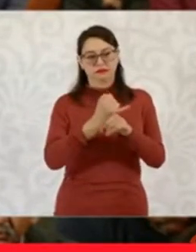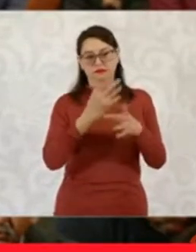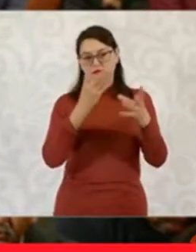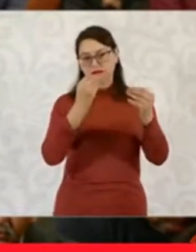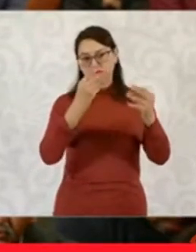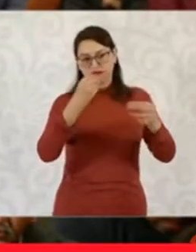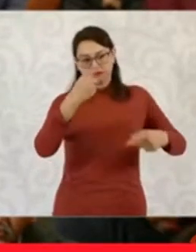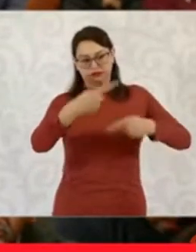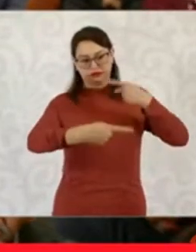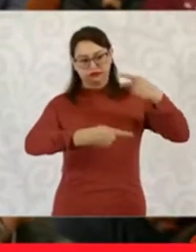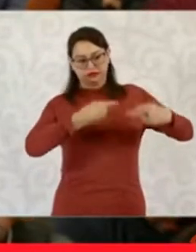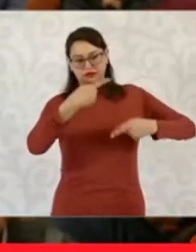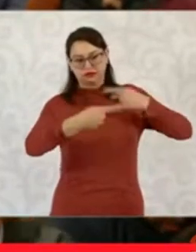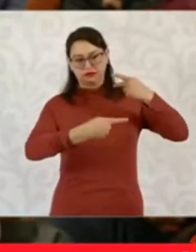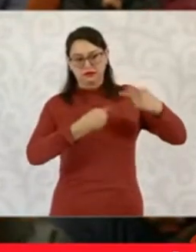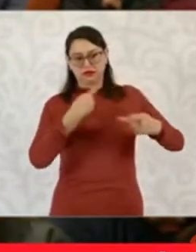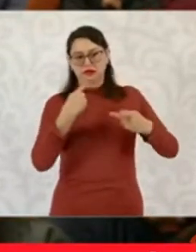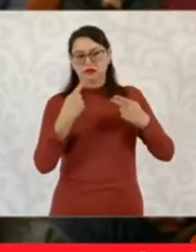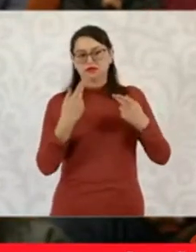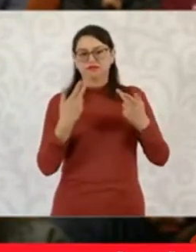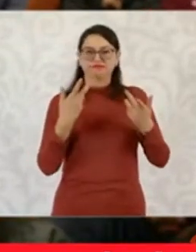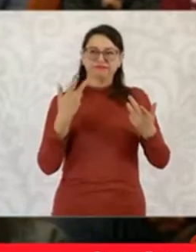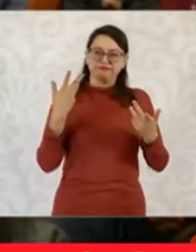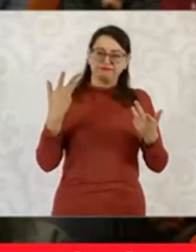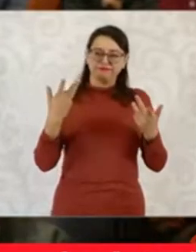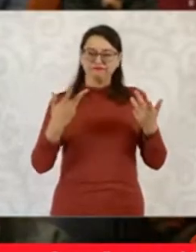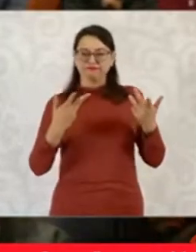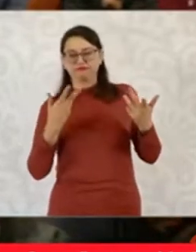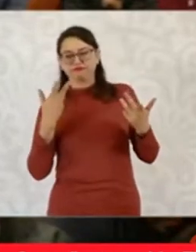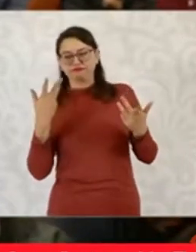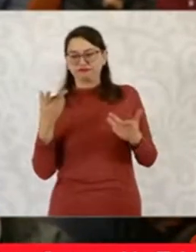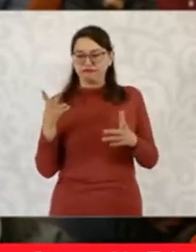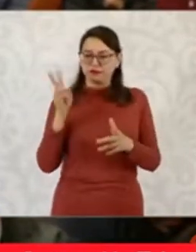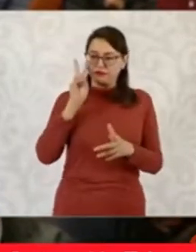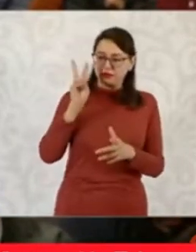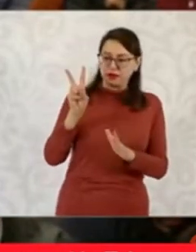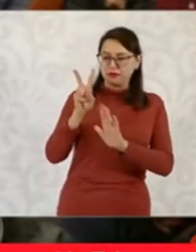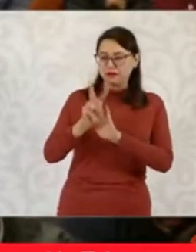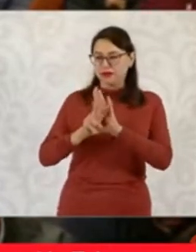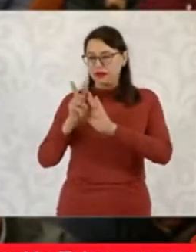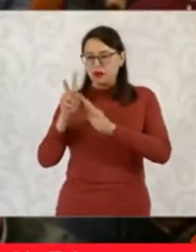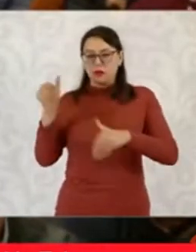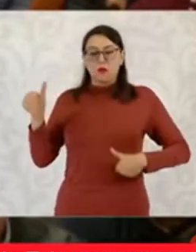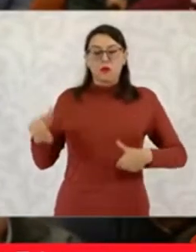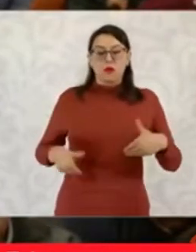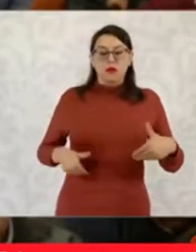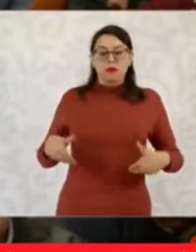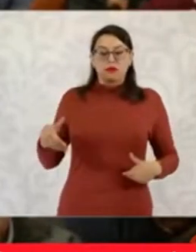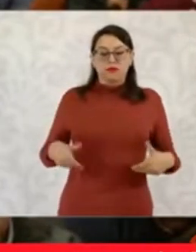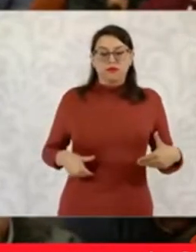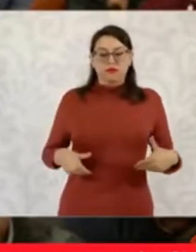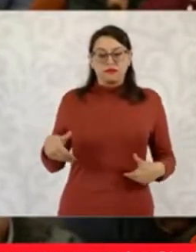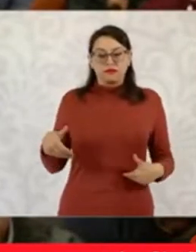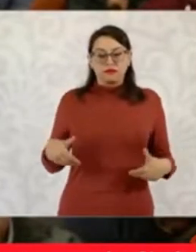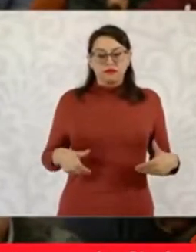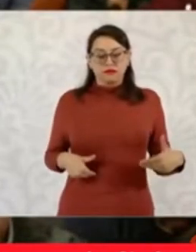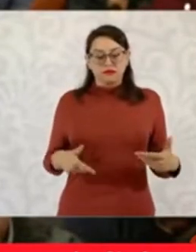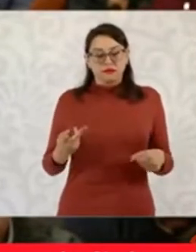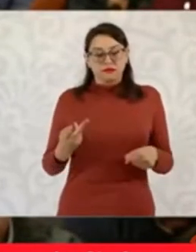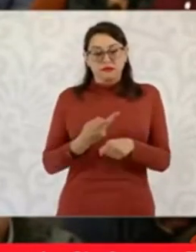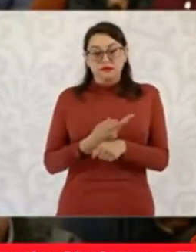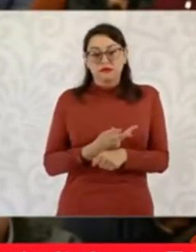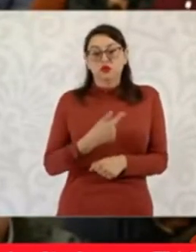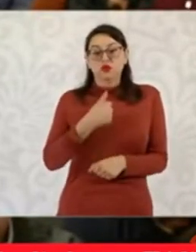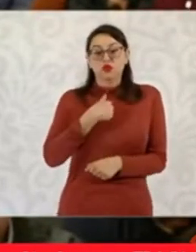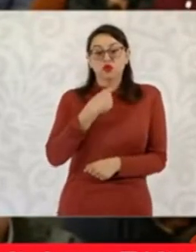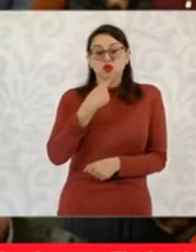donde, bueno, lo que les molesta en lo particular en esto, le puse, yo no vi y no encontré